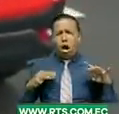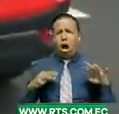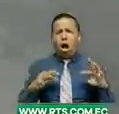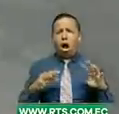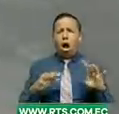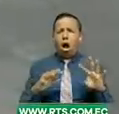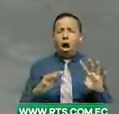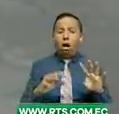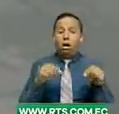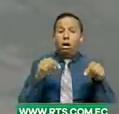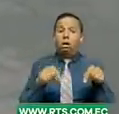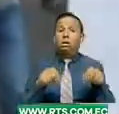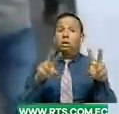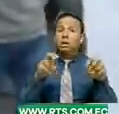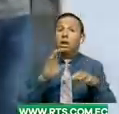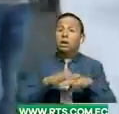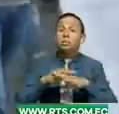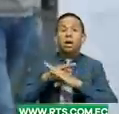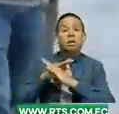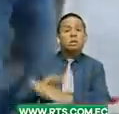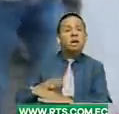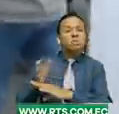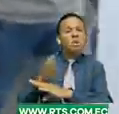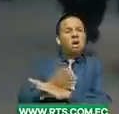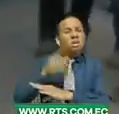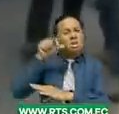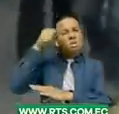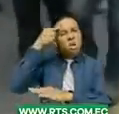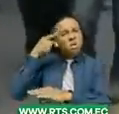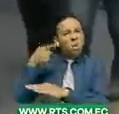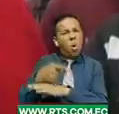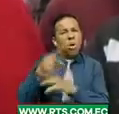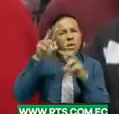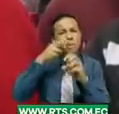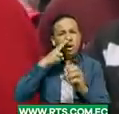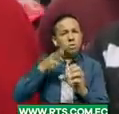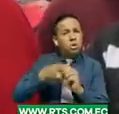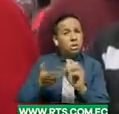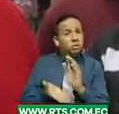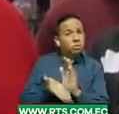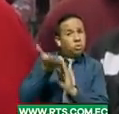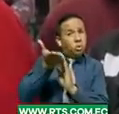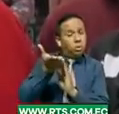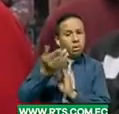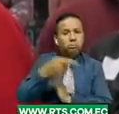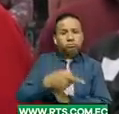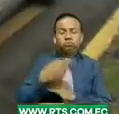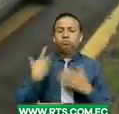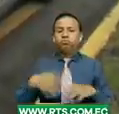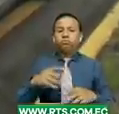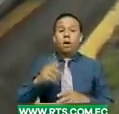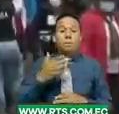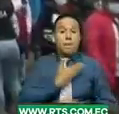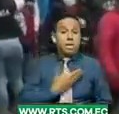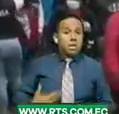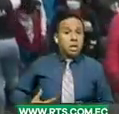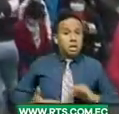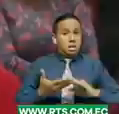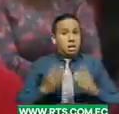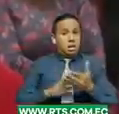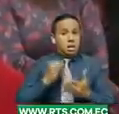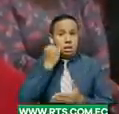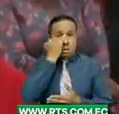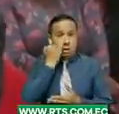ante el congelamiento de los precios de los combustibles dispuesto por el gobierno nacional. Ahí estuvo el presidente de la CONAIE, Leonidas